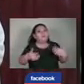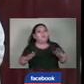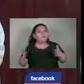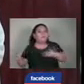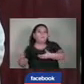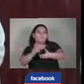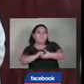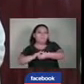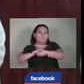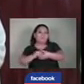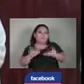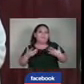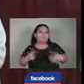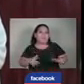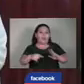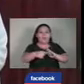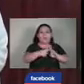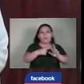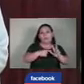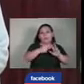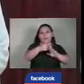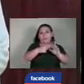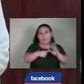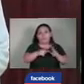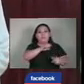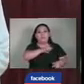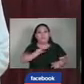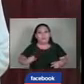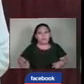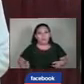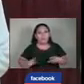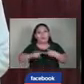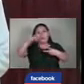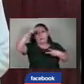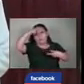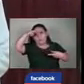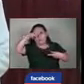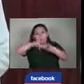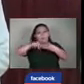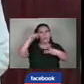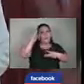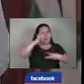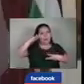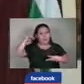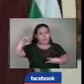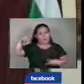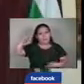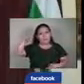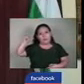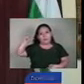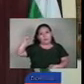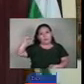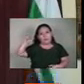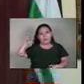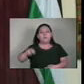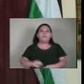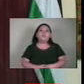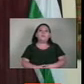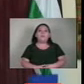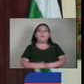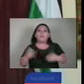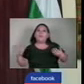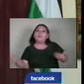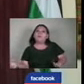del arte a tres pueblos, el Salvador, México y Palestina. El título, Fusión